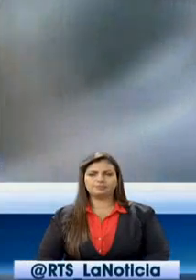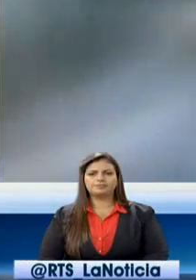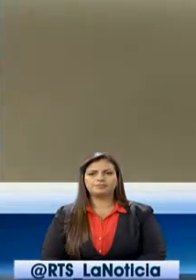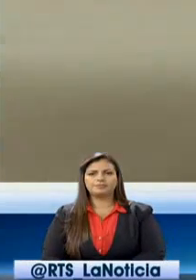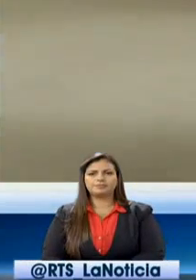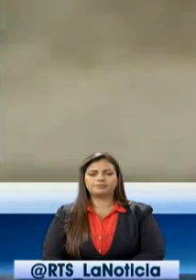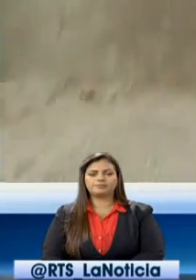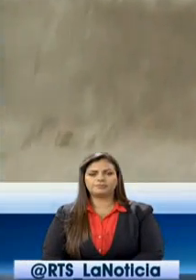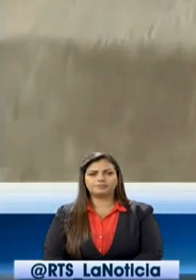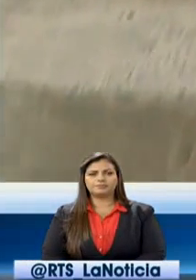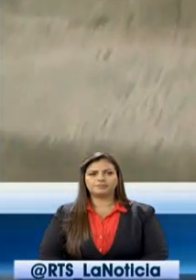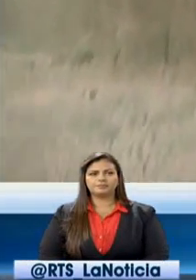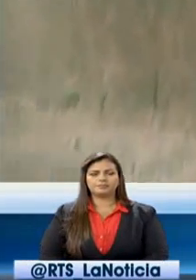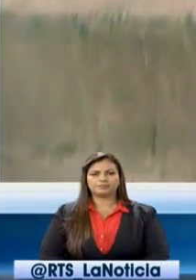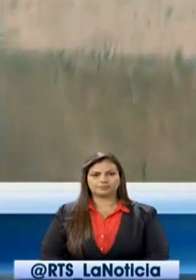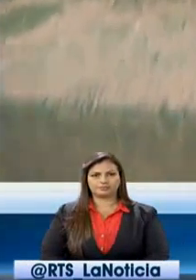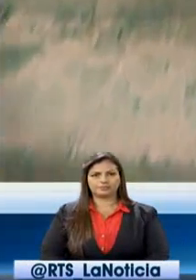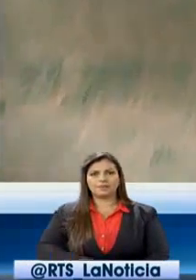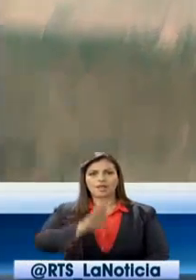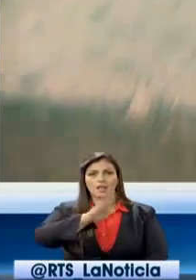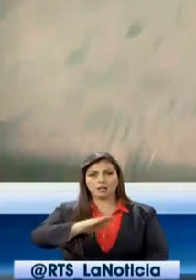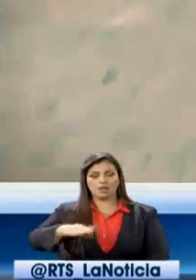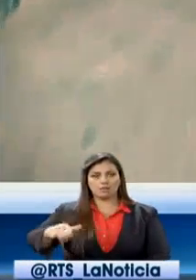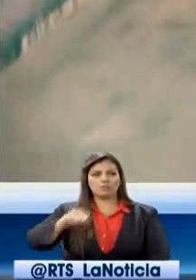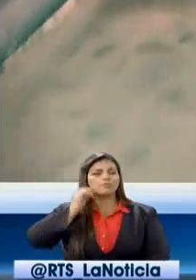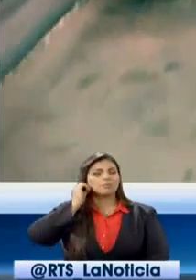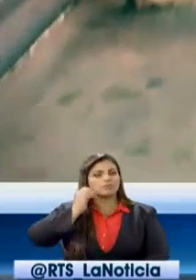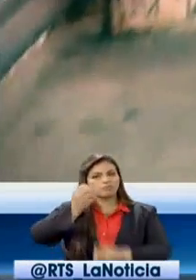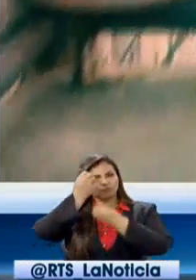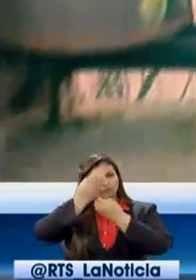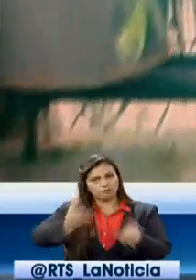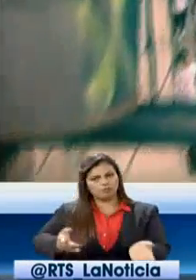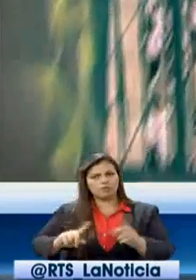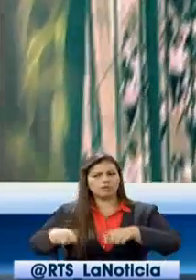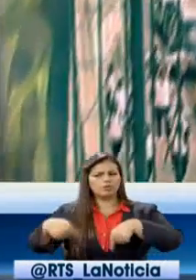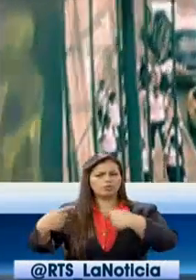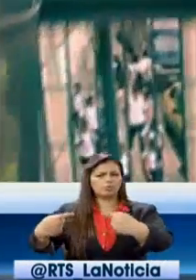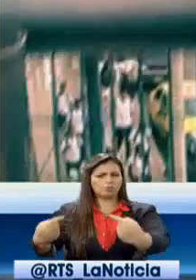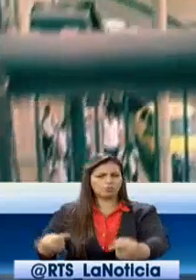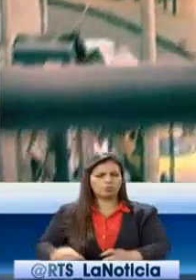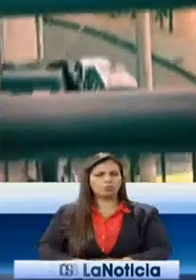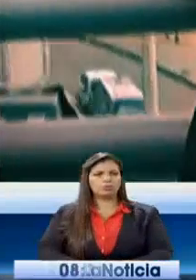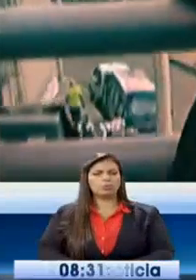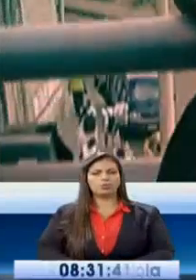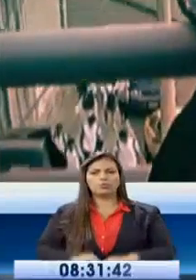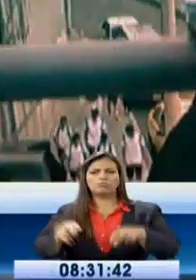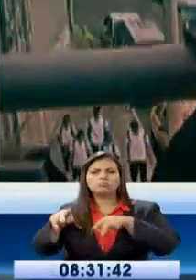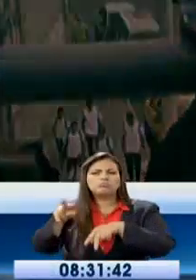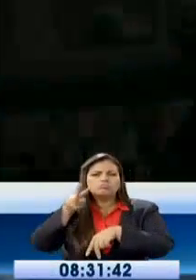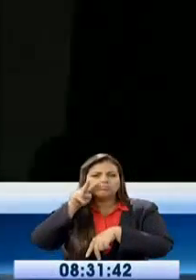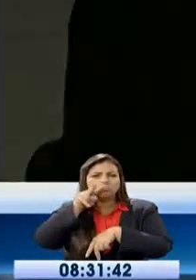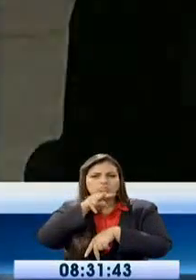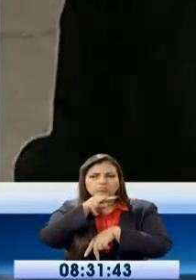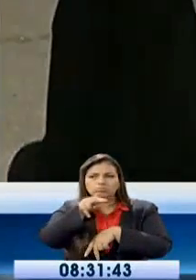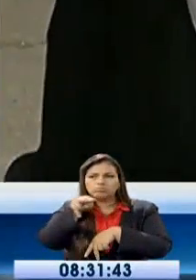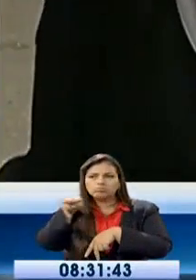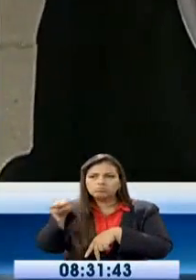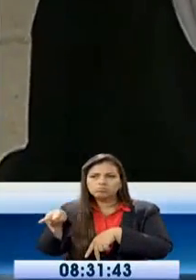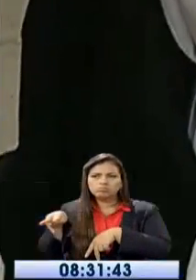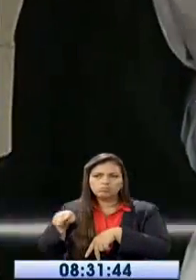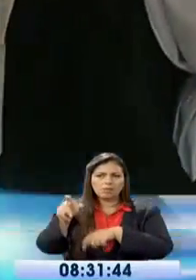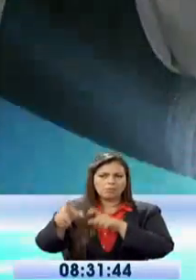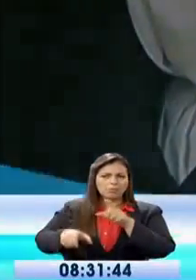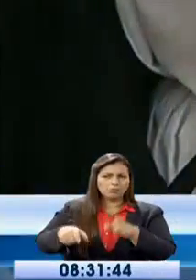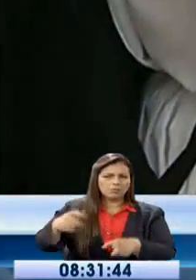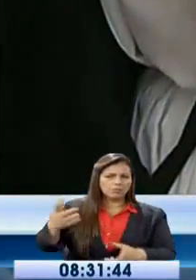sacó el celular. Las alumnas cuentan que hay una cotidianidad a la que han tenido que acostumbrarse. En la cara se ven como